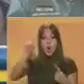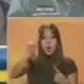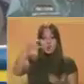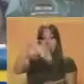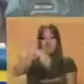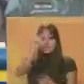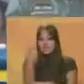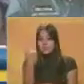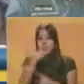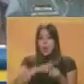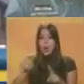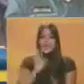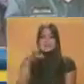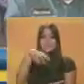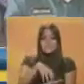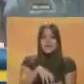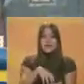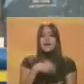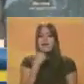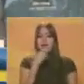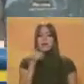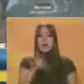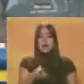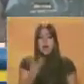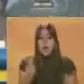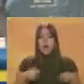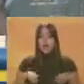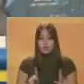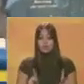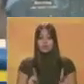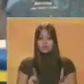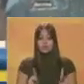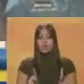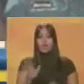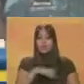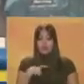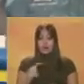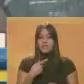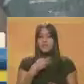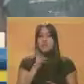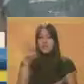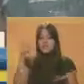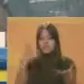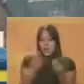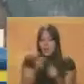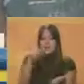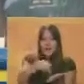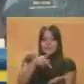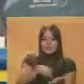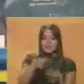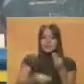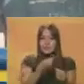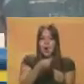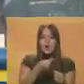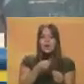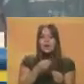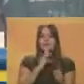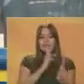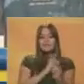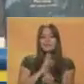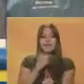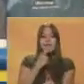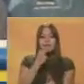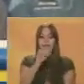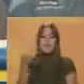diputados de otros estados, algunos han tenido la oportunidad de participar con nosotros en nuestra forma. Alfonso estuvo en